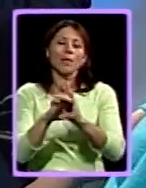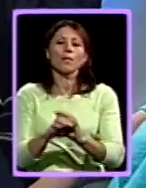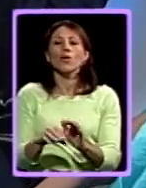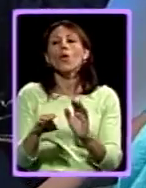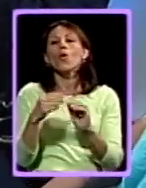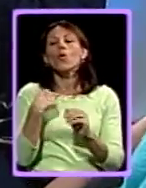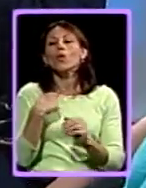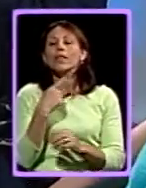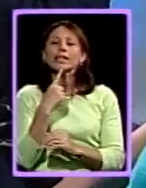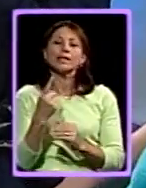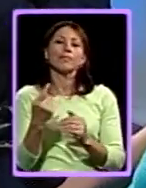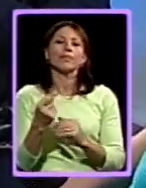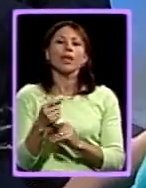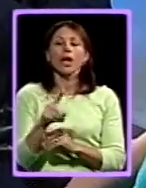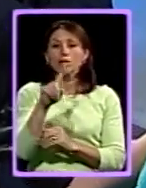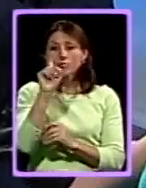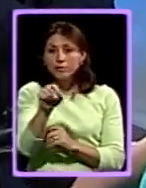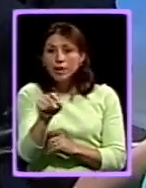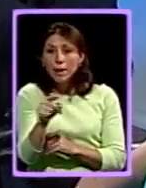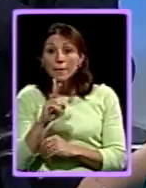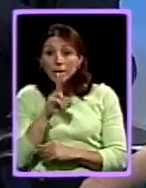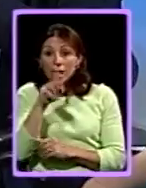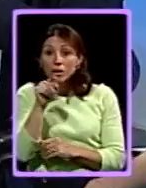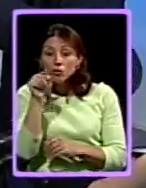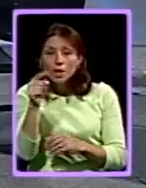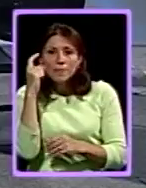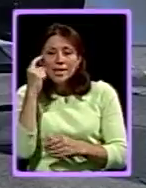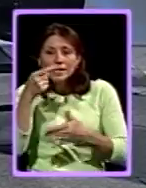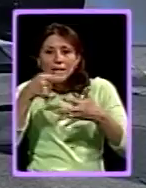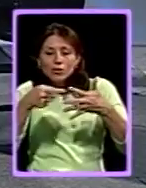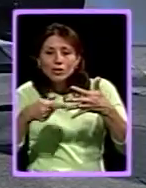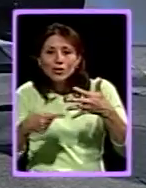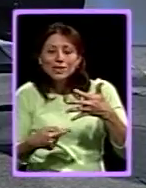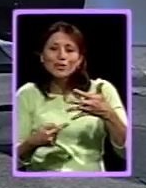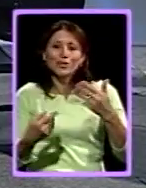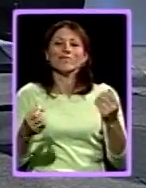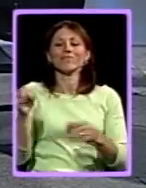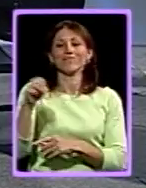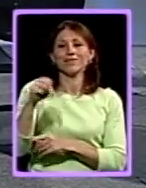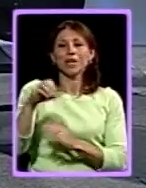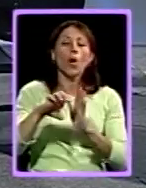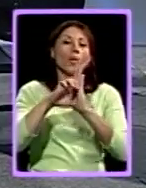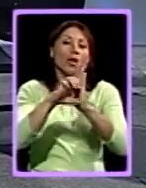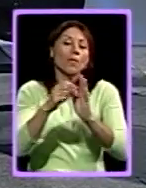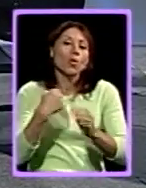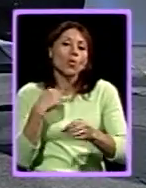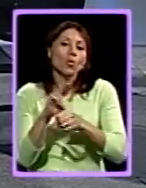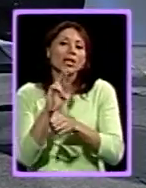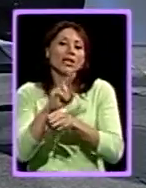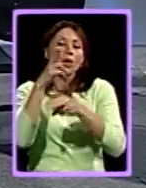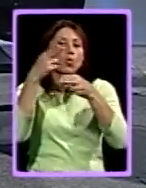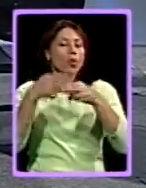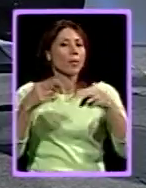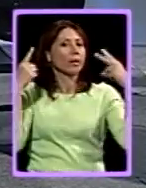que tal y tal cosa? Exacto. A veces sería o como utiliza uno el nombre de alguien que tiene mucha influencia, ¿verdad? Por ejemplo, si uno